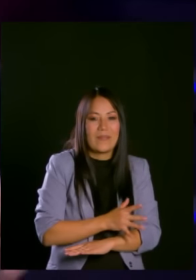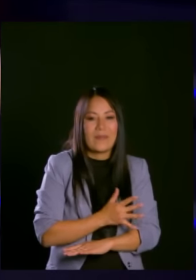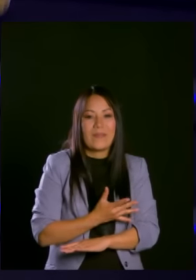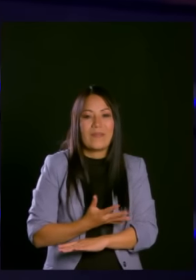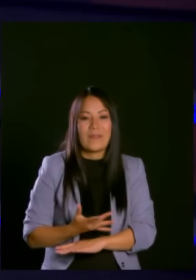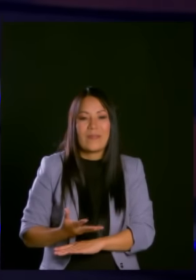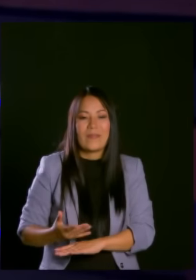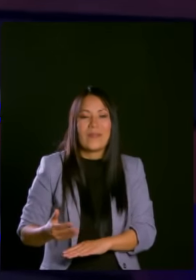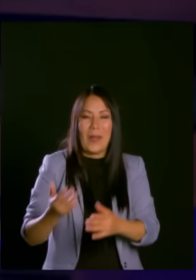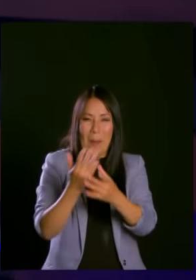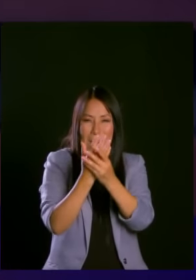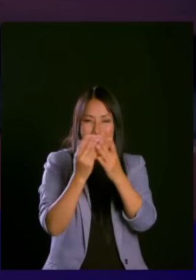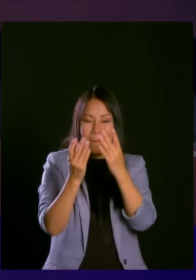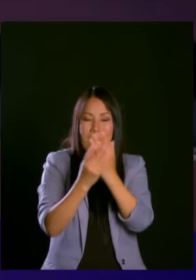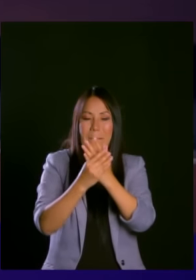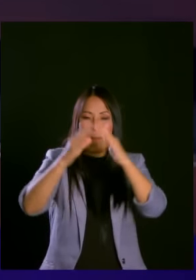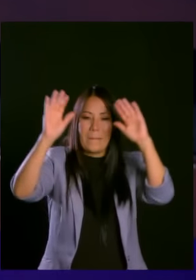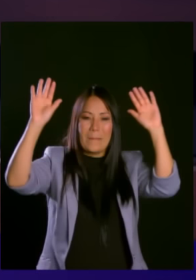A ver, todas las manos en arriba.